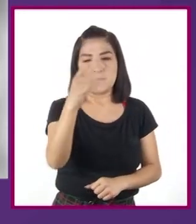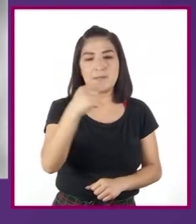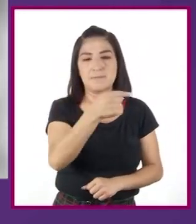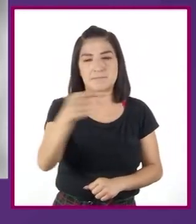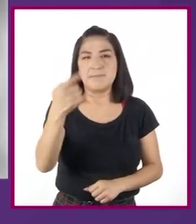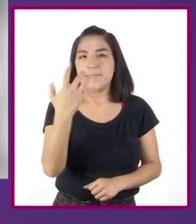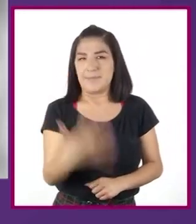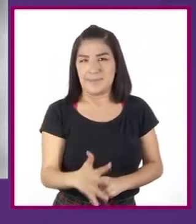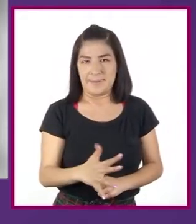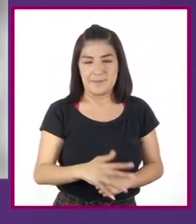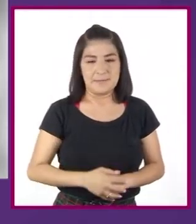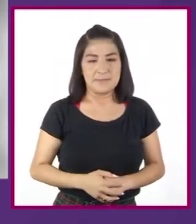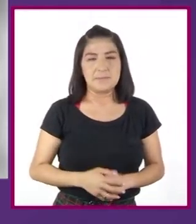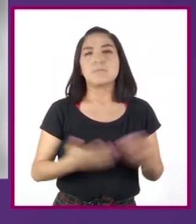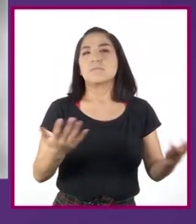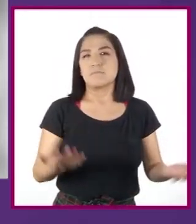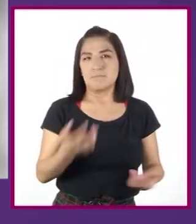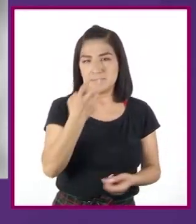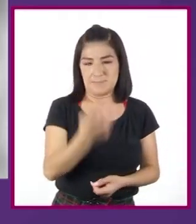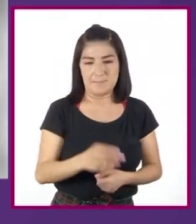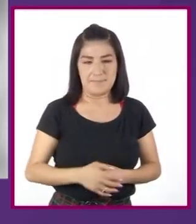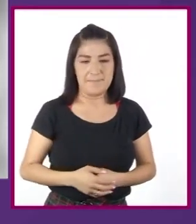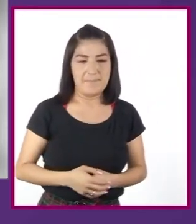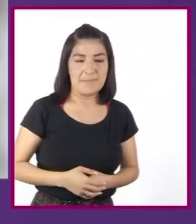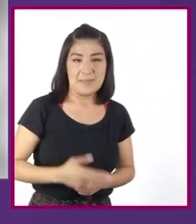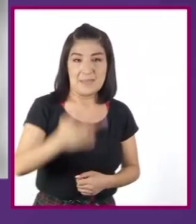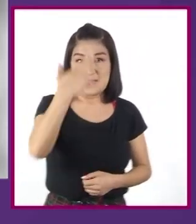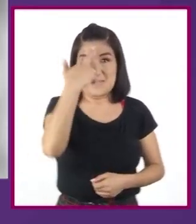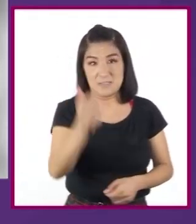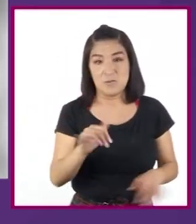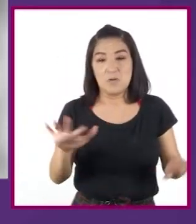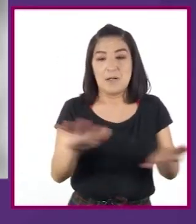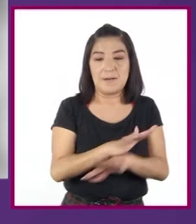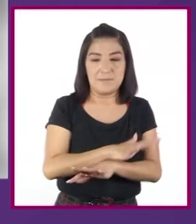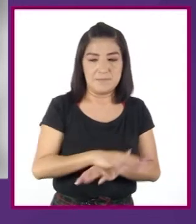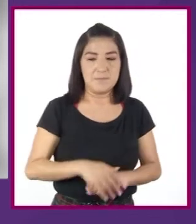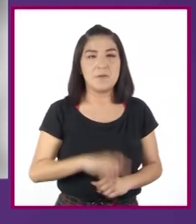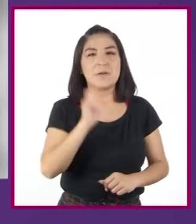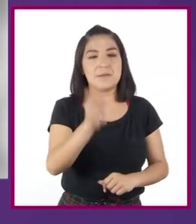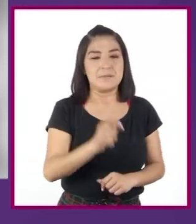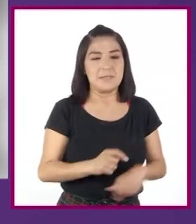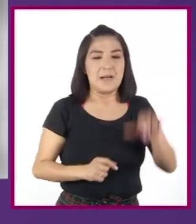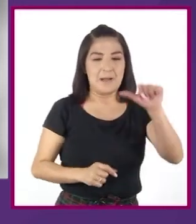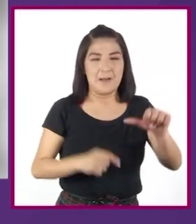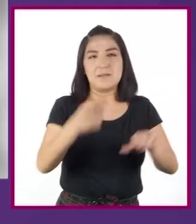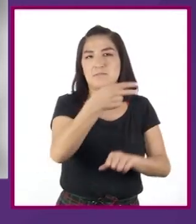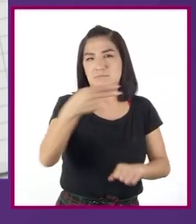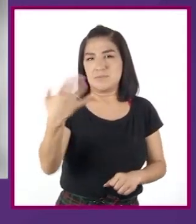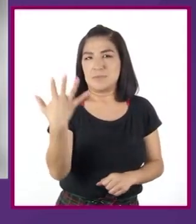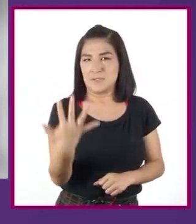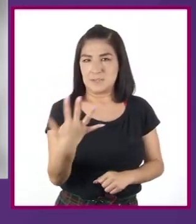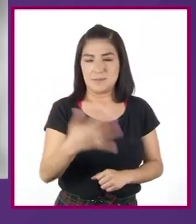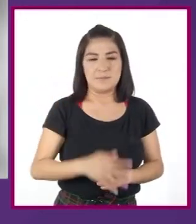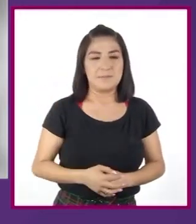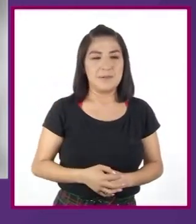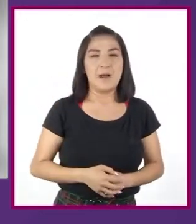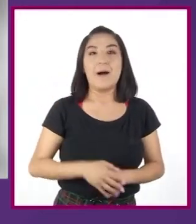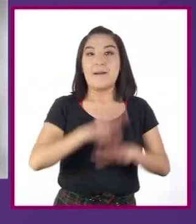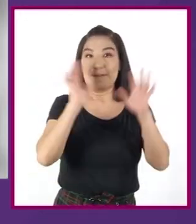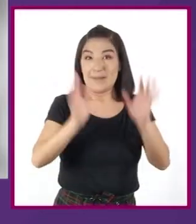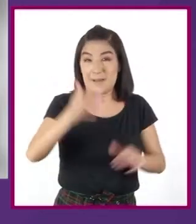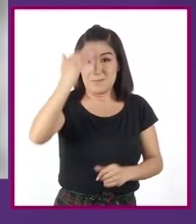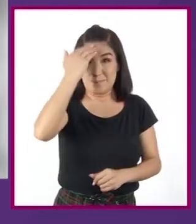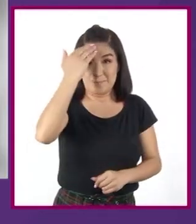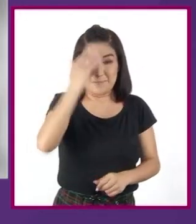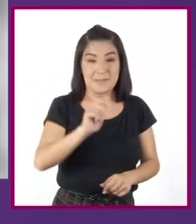sobre 10. Por tanto, la razón de cambio es a igual a 5. Ahora que